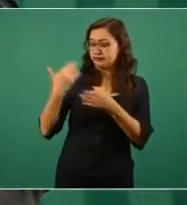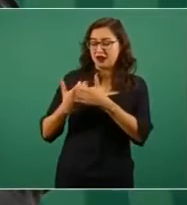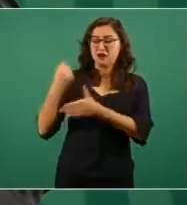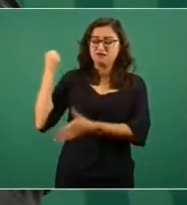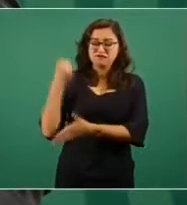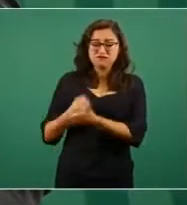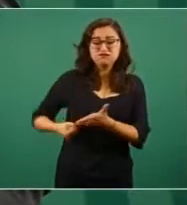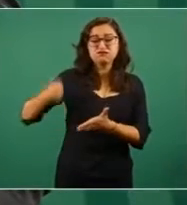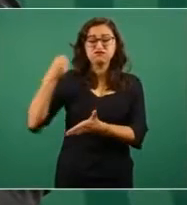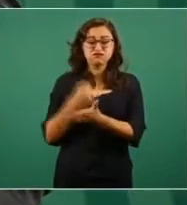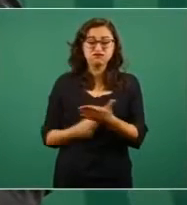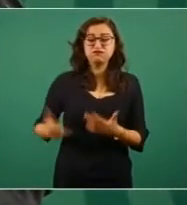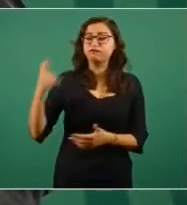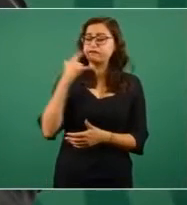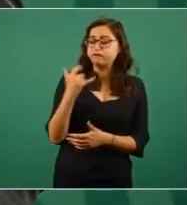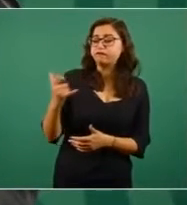ideales,